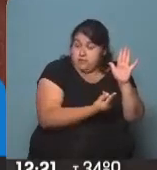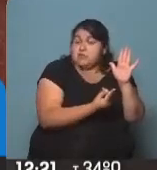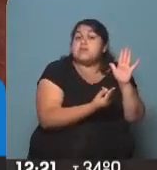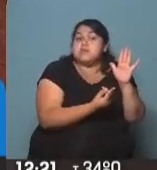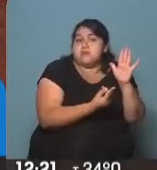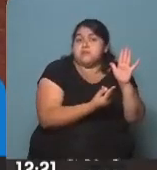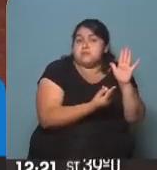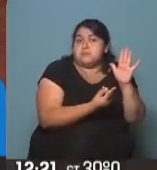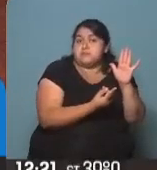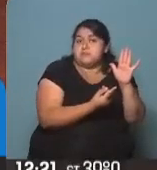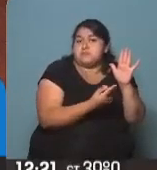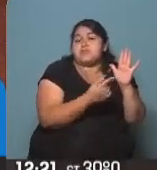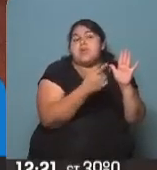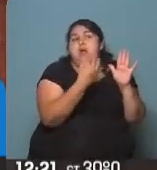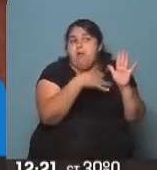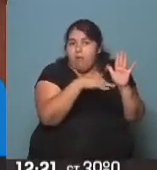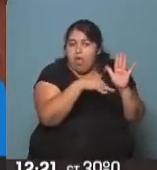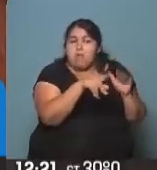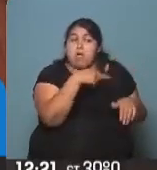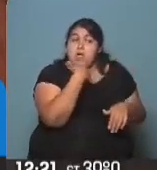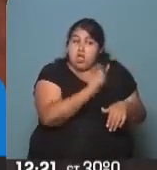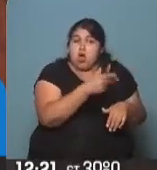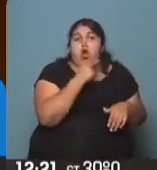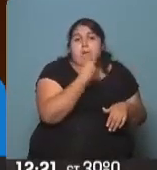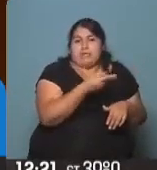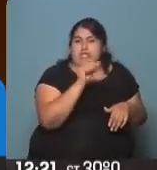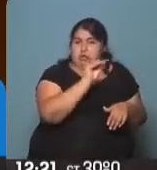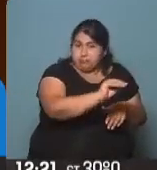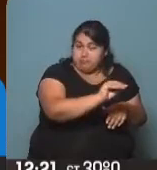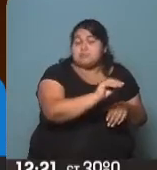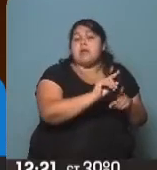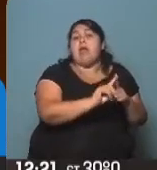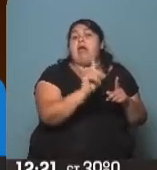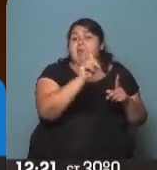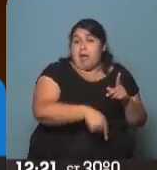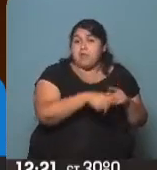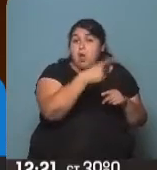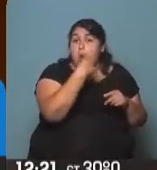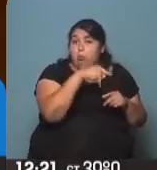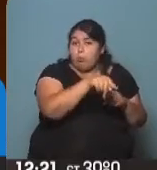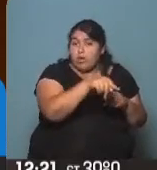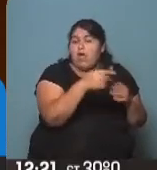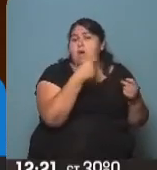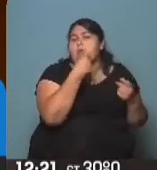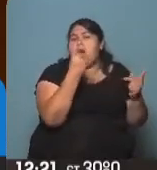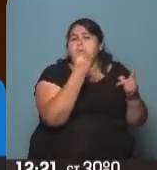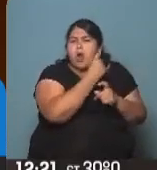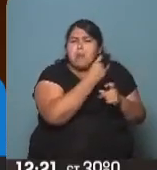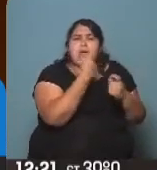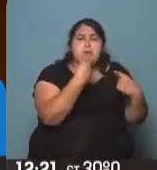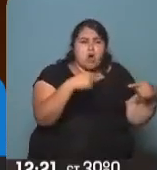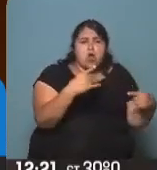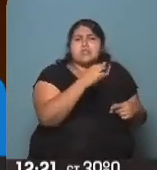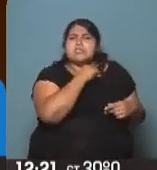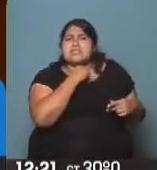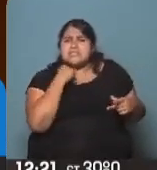un lado, que se reconozca al hijo, que ese señor, si tiene conflictos en su ser